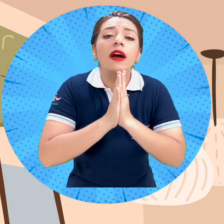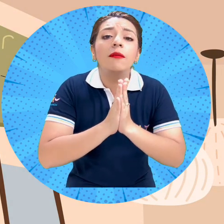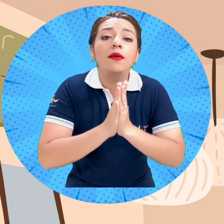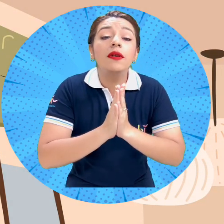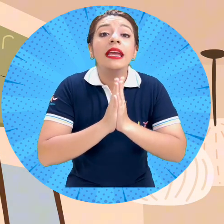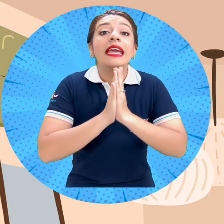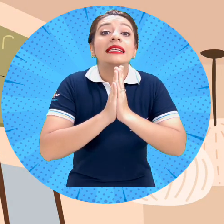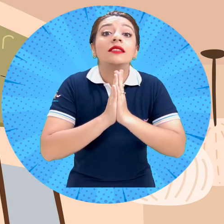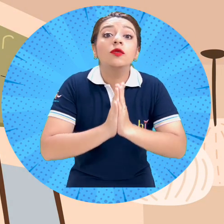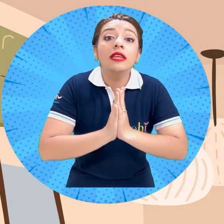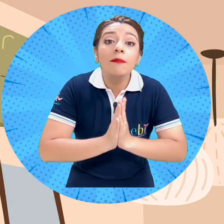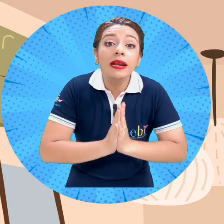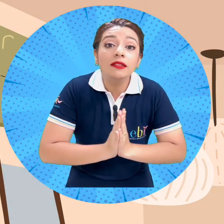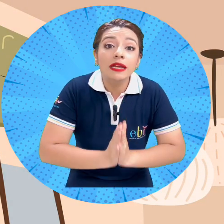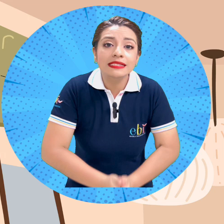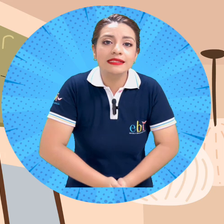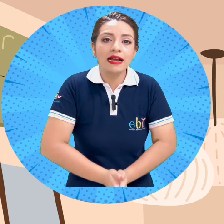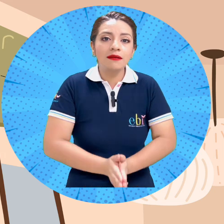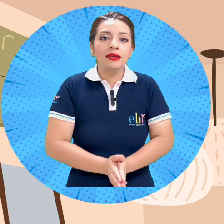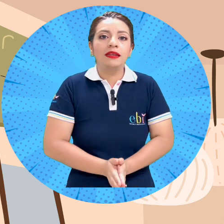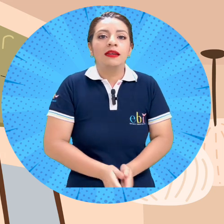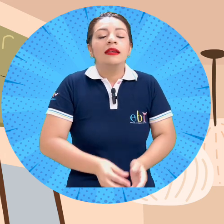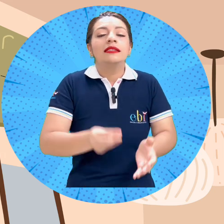por favor, estudia para tu